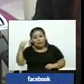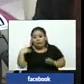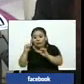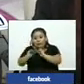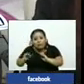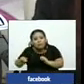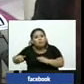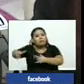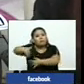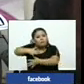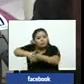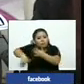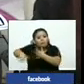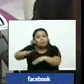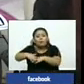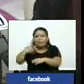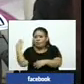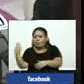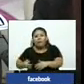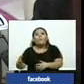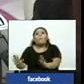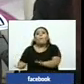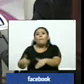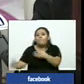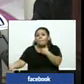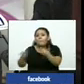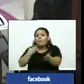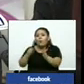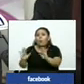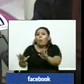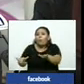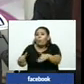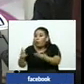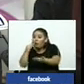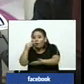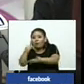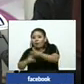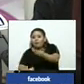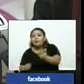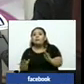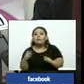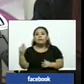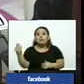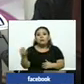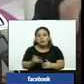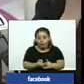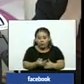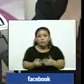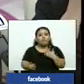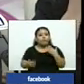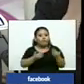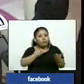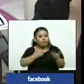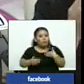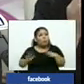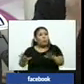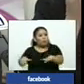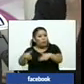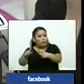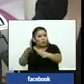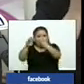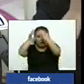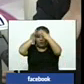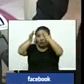entorno, elabore versión pública de su resolución y dé a conocer los hechos fundamentados de la decisión